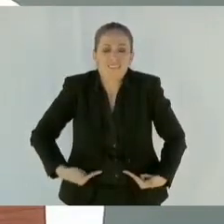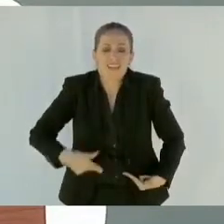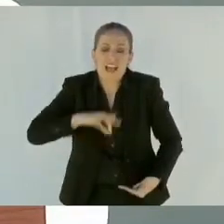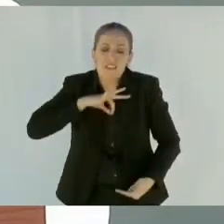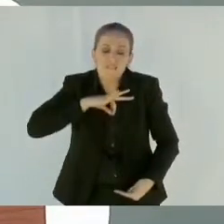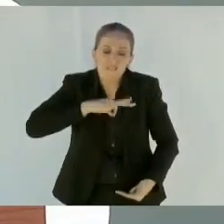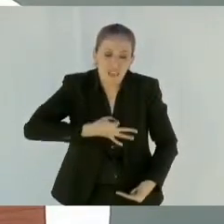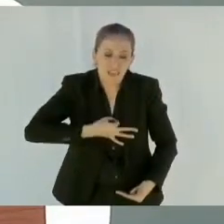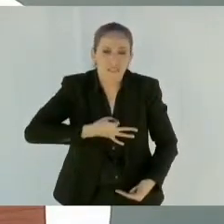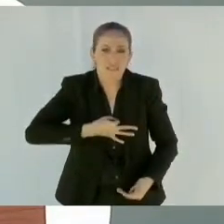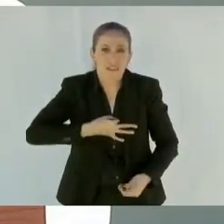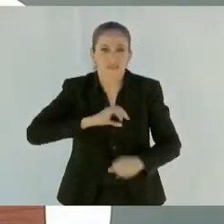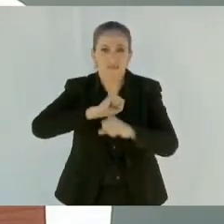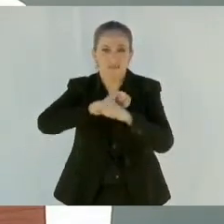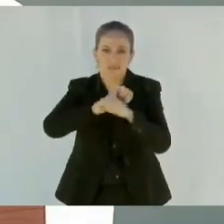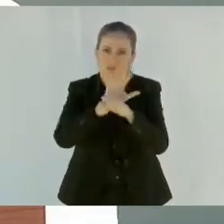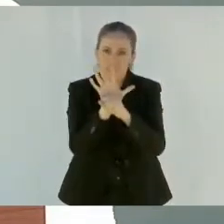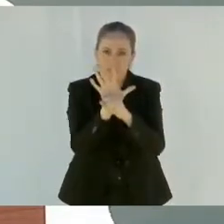el COVID.